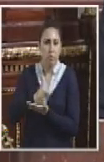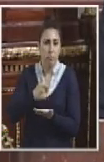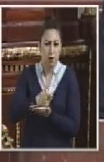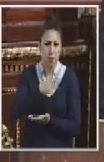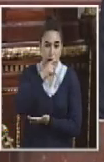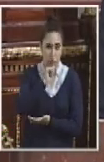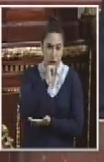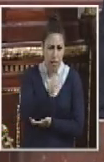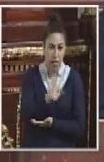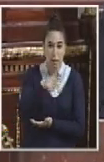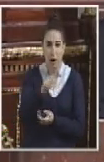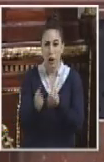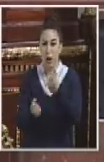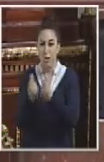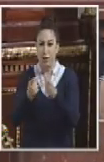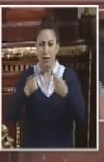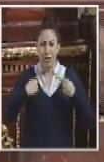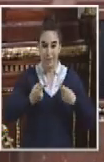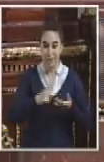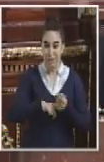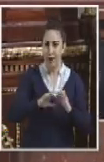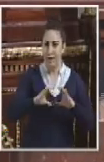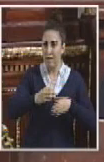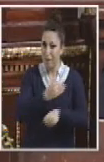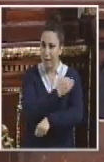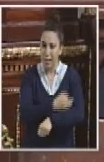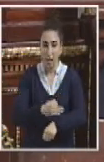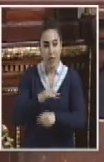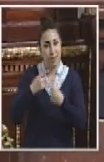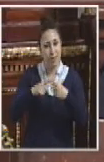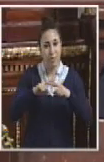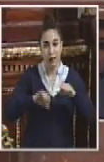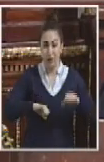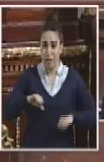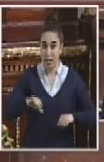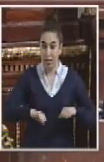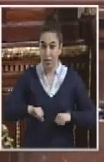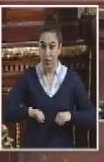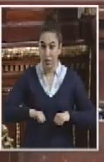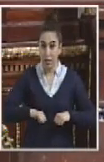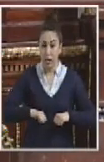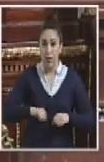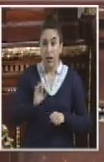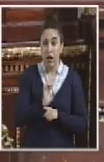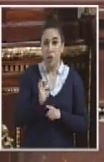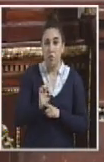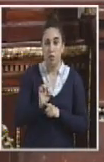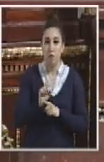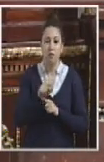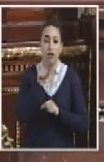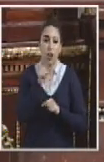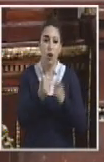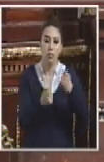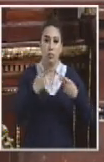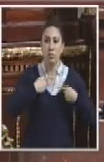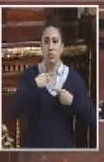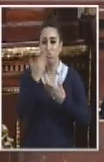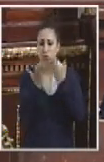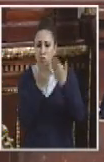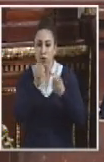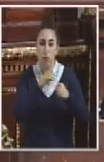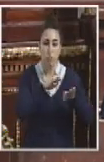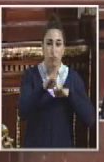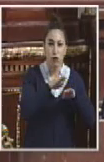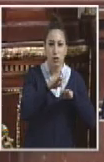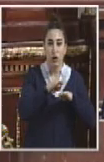desarrollan distintas actividades, trabajan, estudian y consecuentemente ya no pueden atenderlos como ocurría